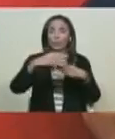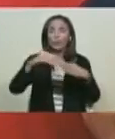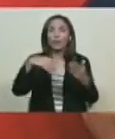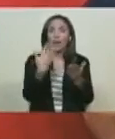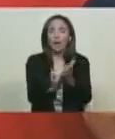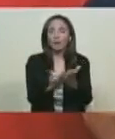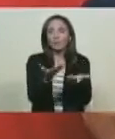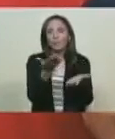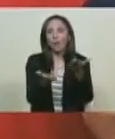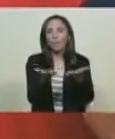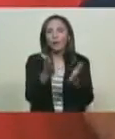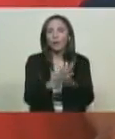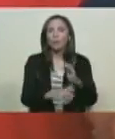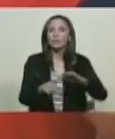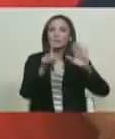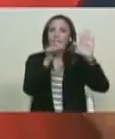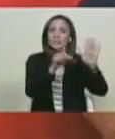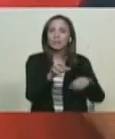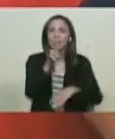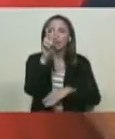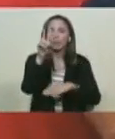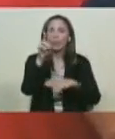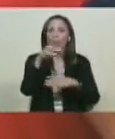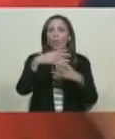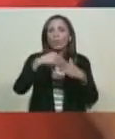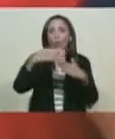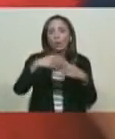alcanzar un aproximado de $62 por barril.